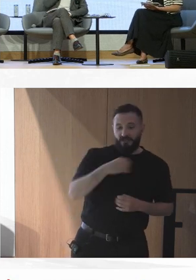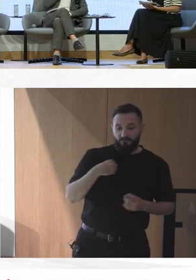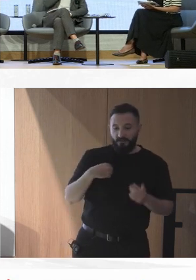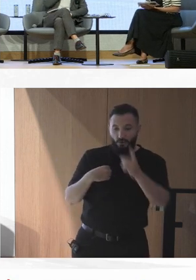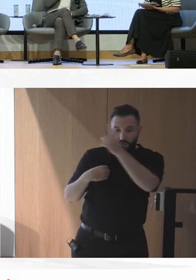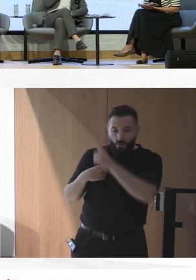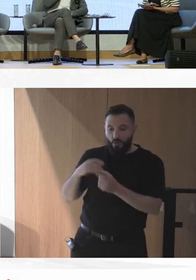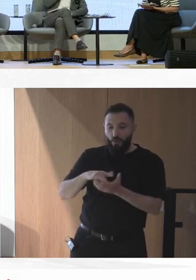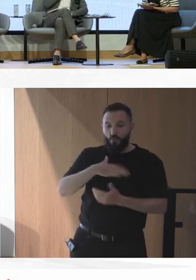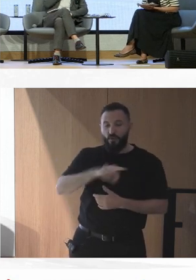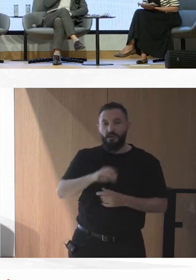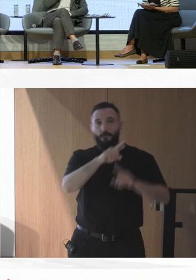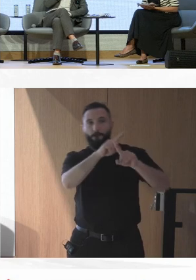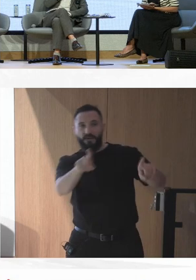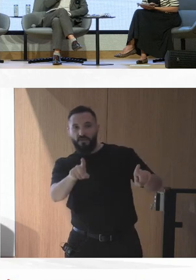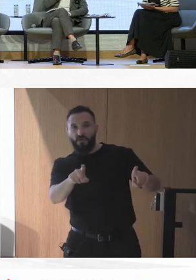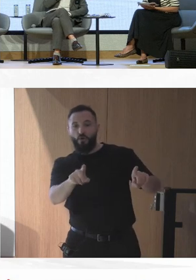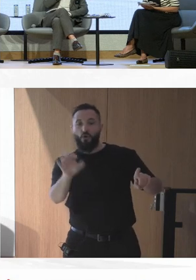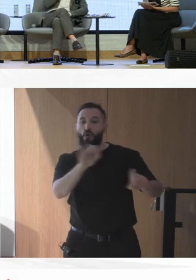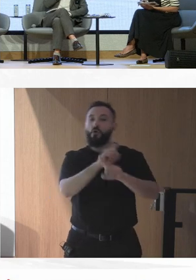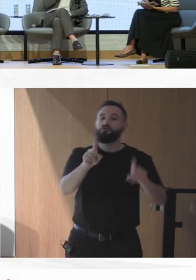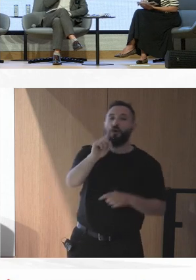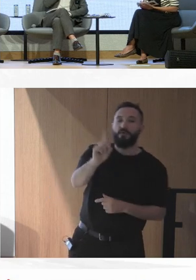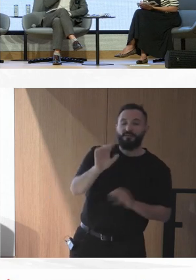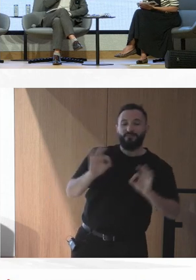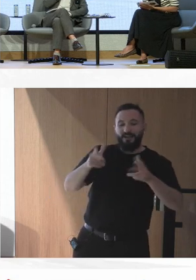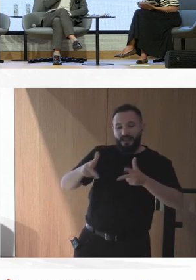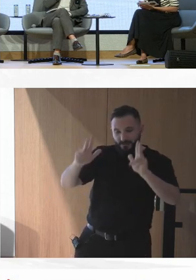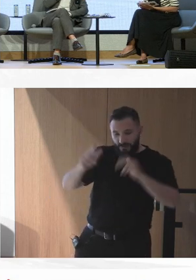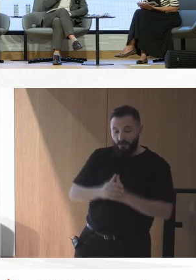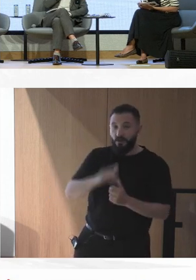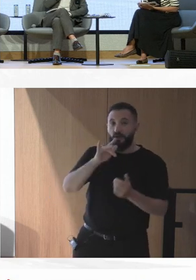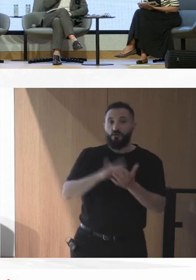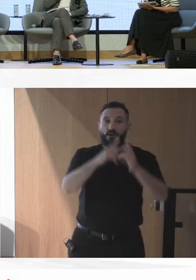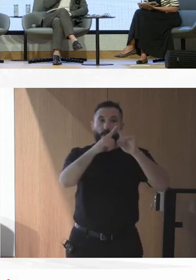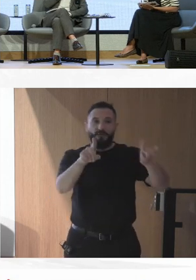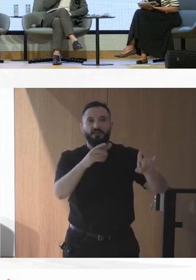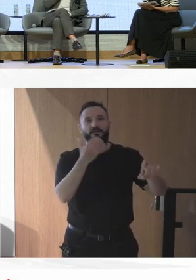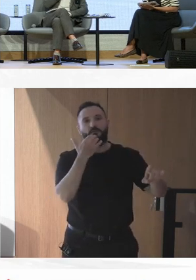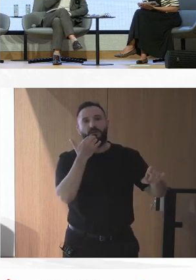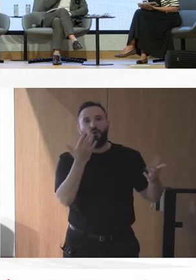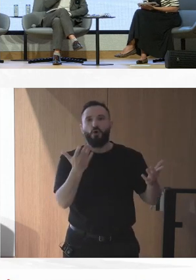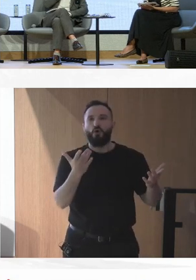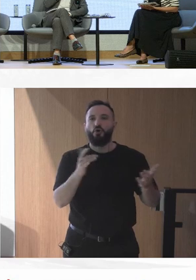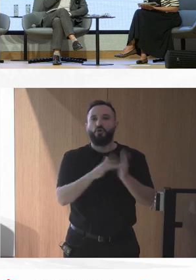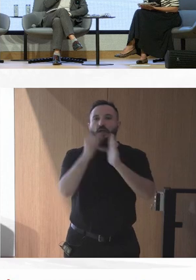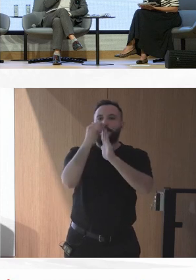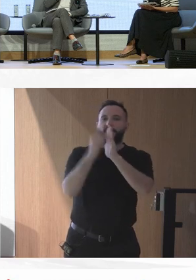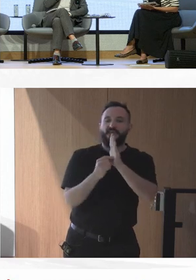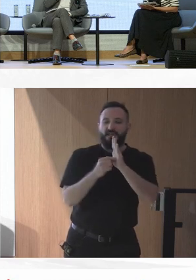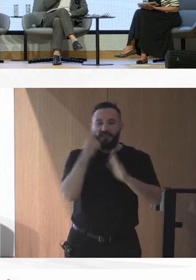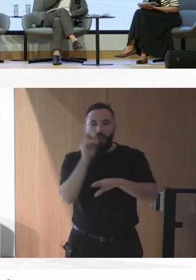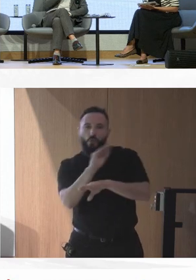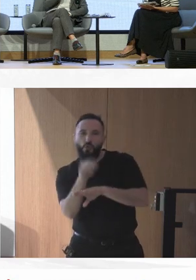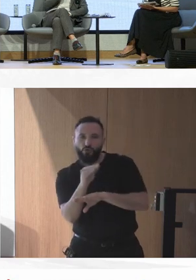ser privativas y no privativas de libertad. No privativas de libertad, nos encontramos con una medida que se llama de